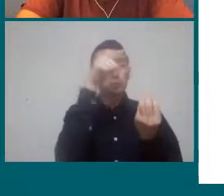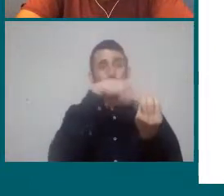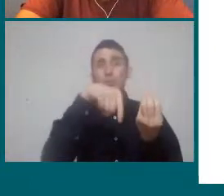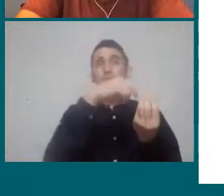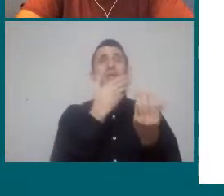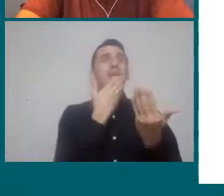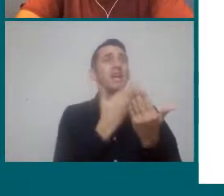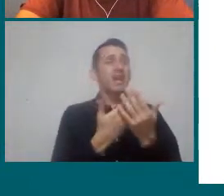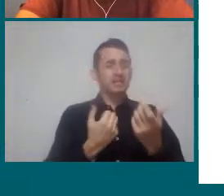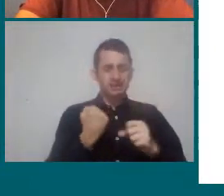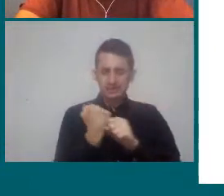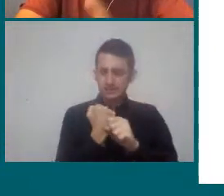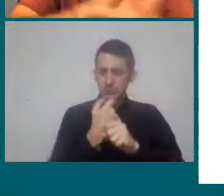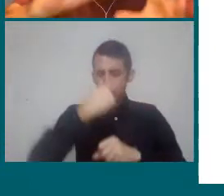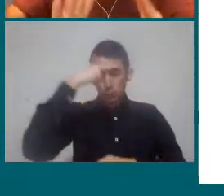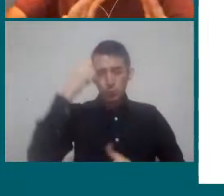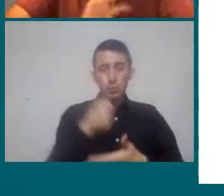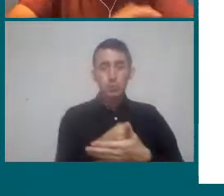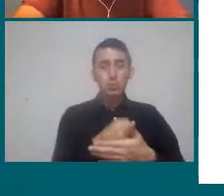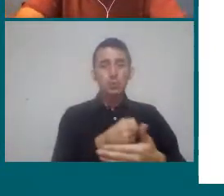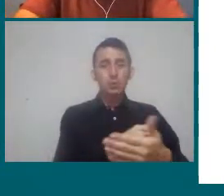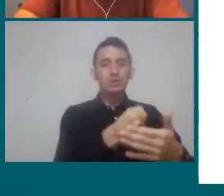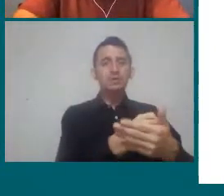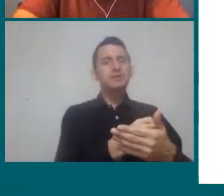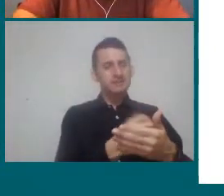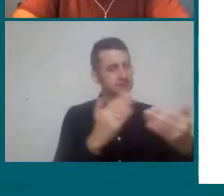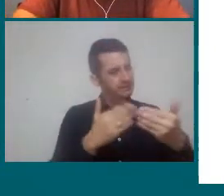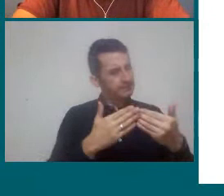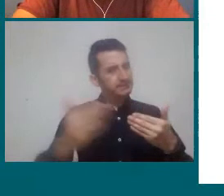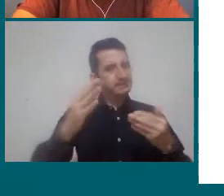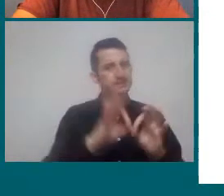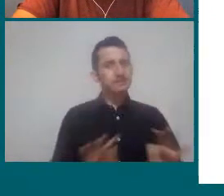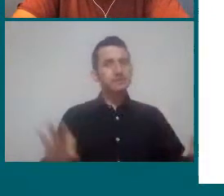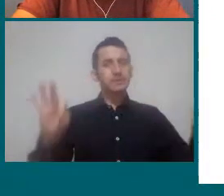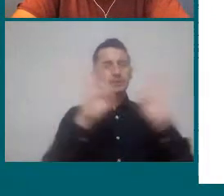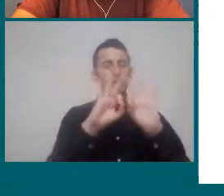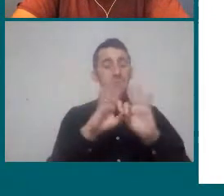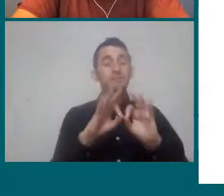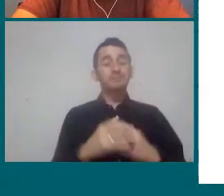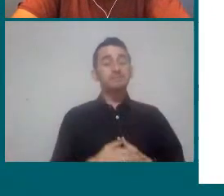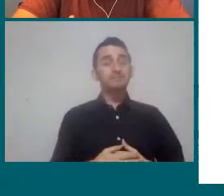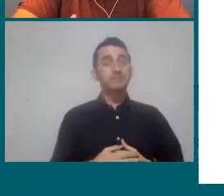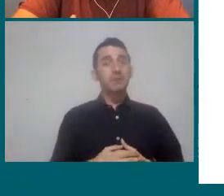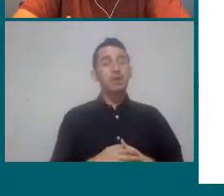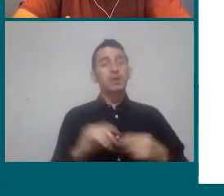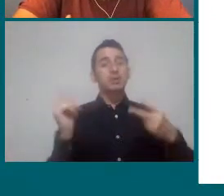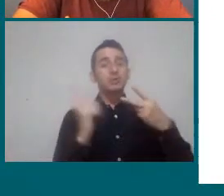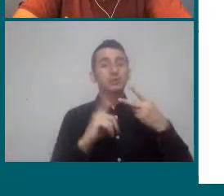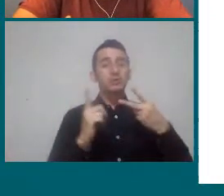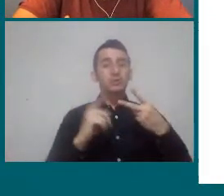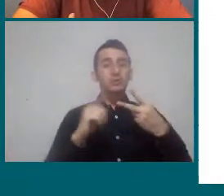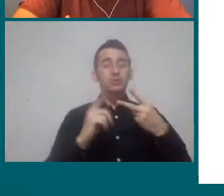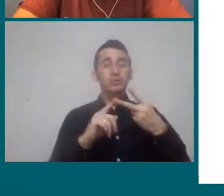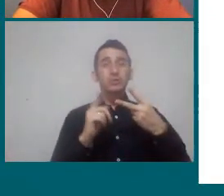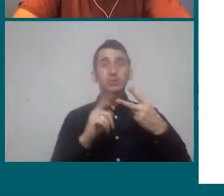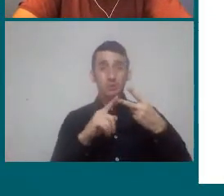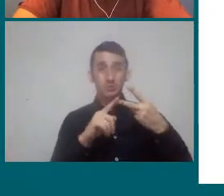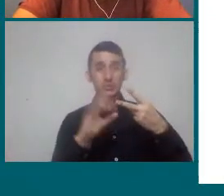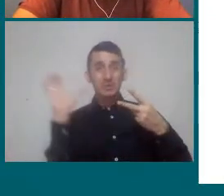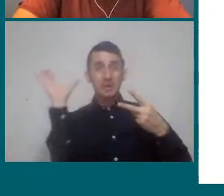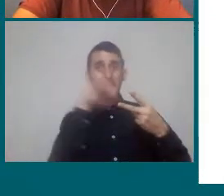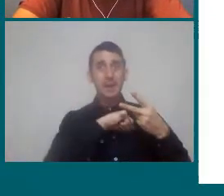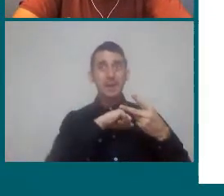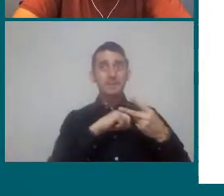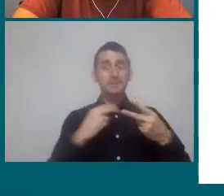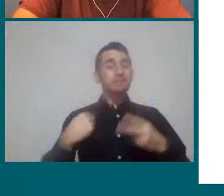mejorar esto y para paliar esto. Esto para mí es el punto de partida salvaje. Y luego, como consecuencia de esto y de no estar